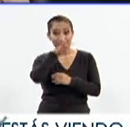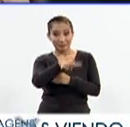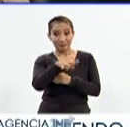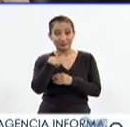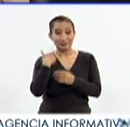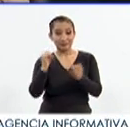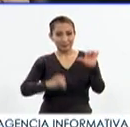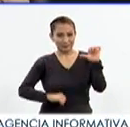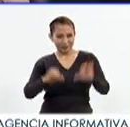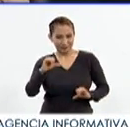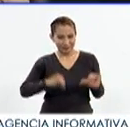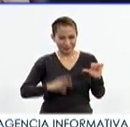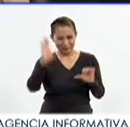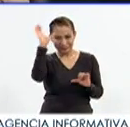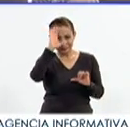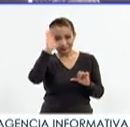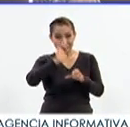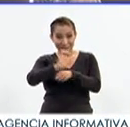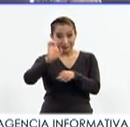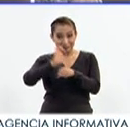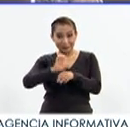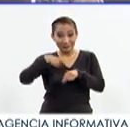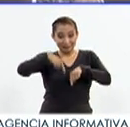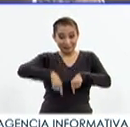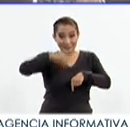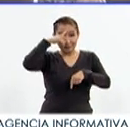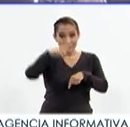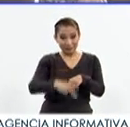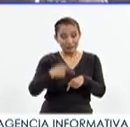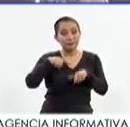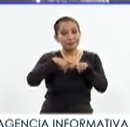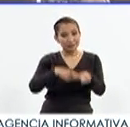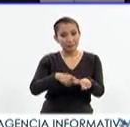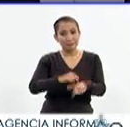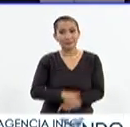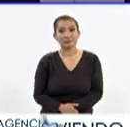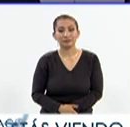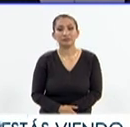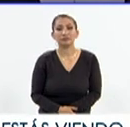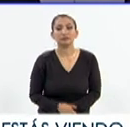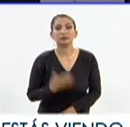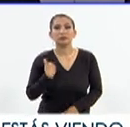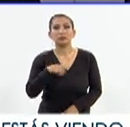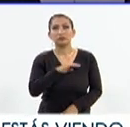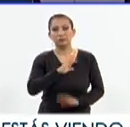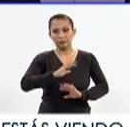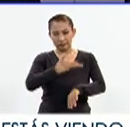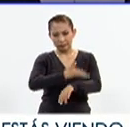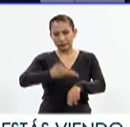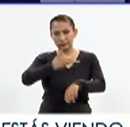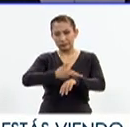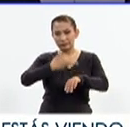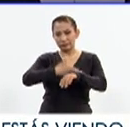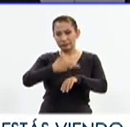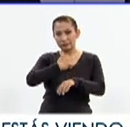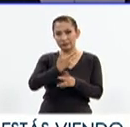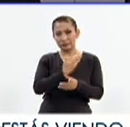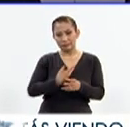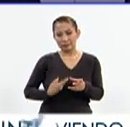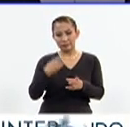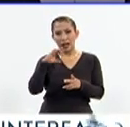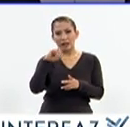2019, las actividades culturales ecuatorianas en nuestro país continúan. Hemos resuelto con el